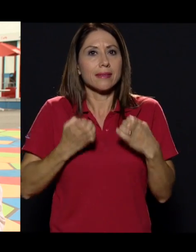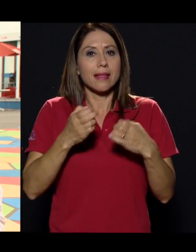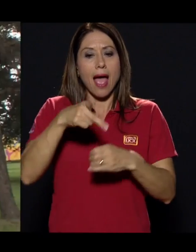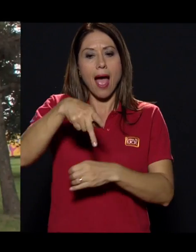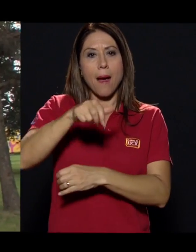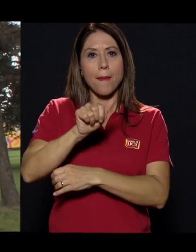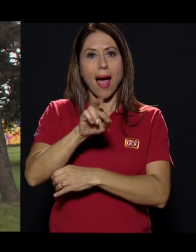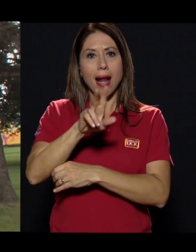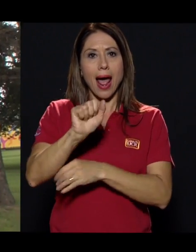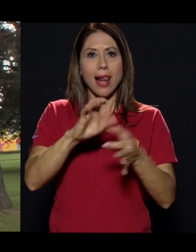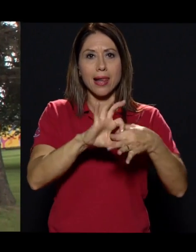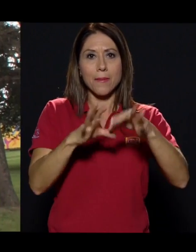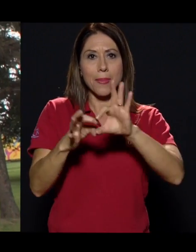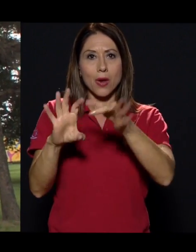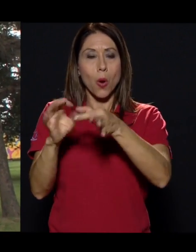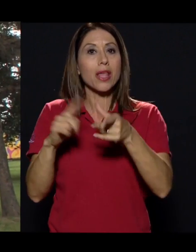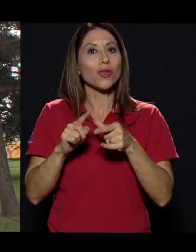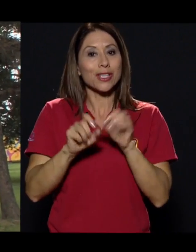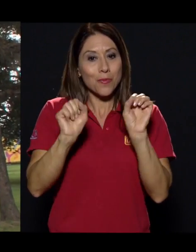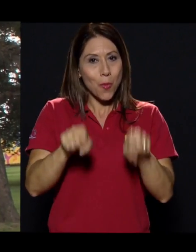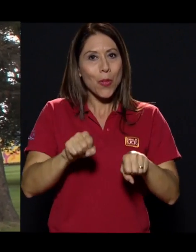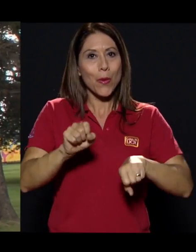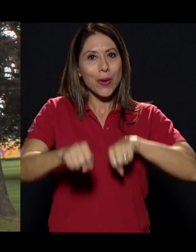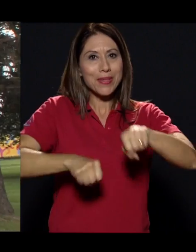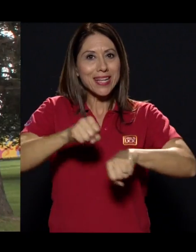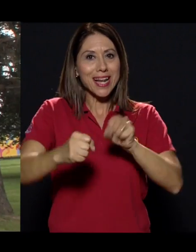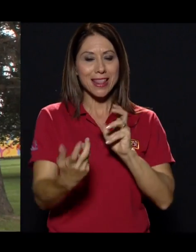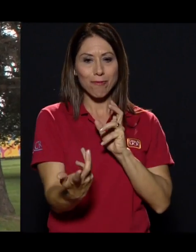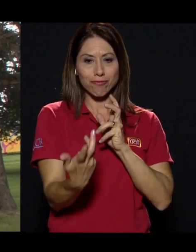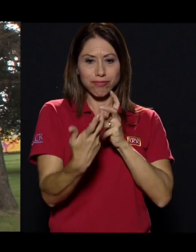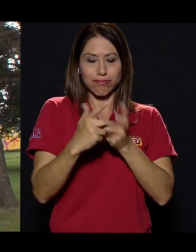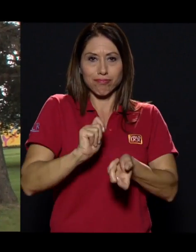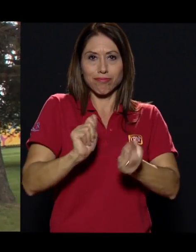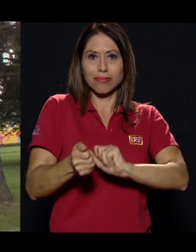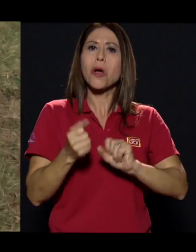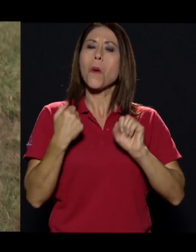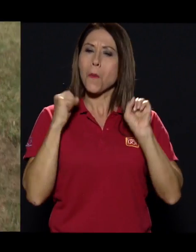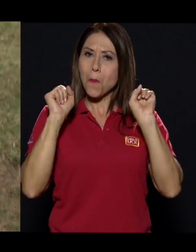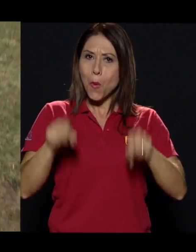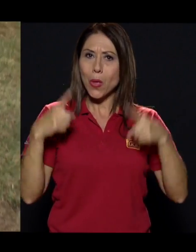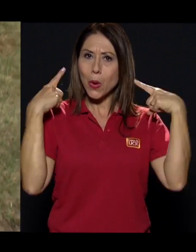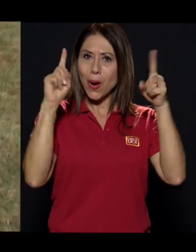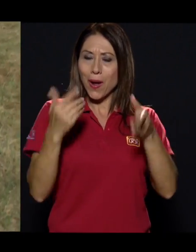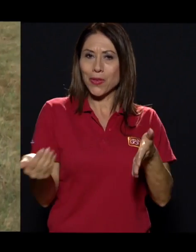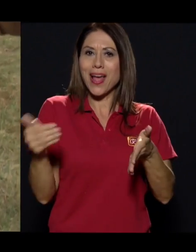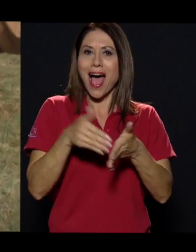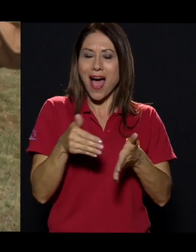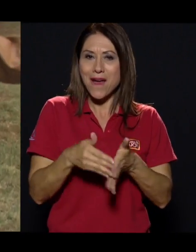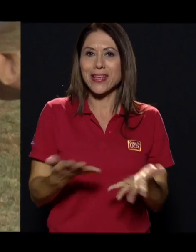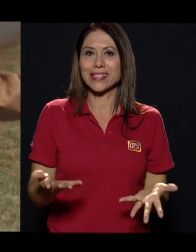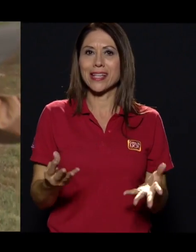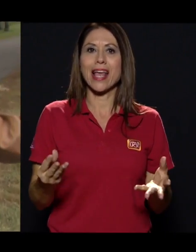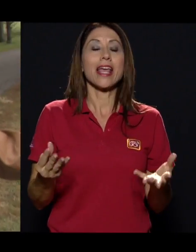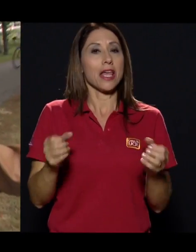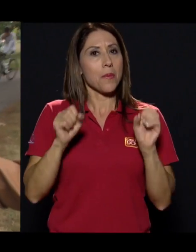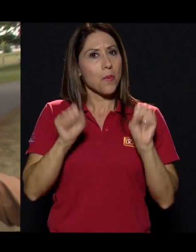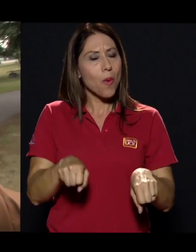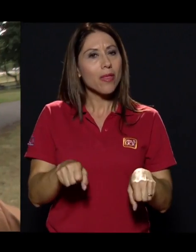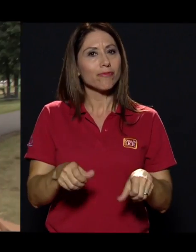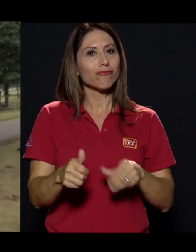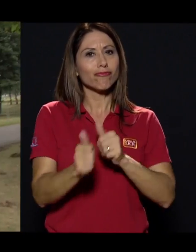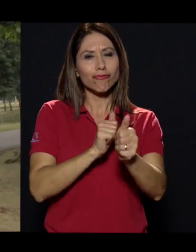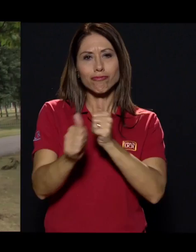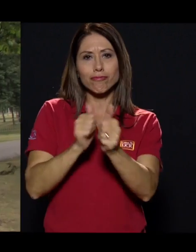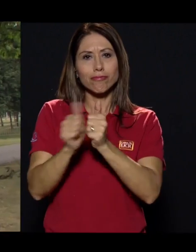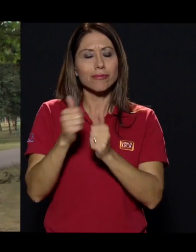paralímpico y se logró hacer una adaptación a la bicicleta y logré montar otra vez, ¿verdad? Y con mucho más competir, que era